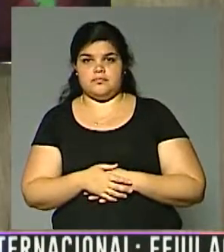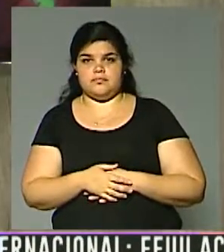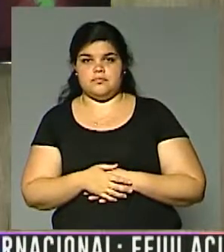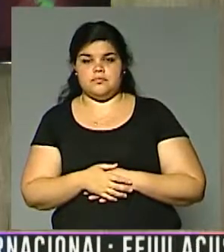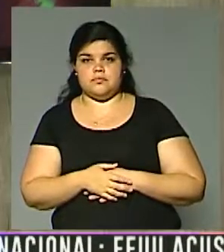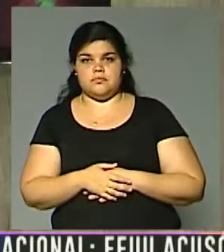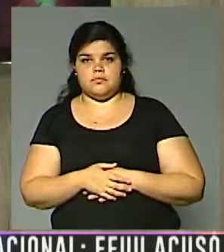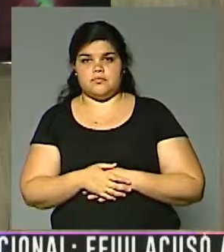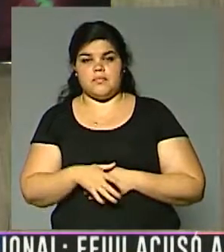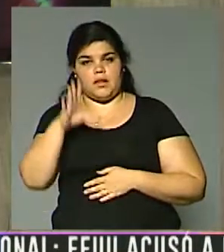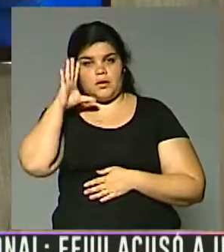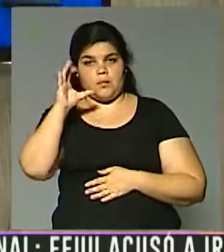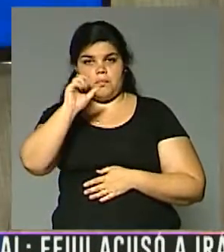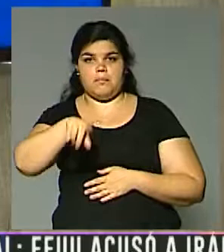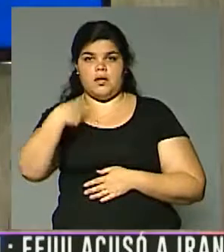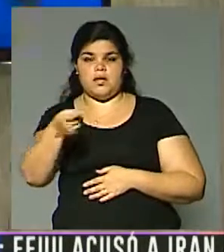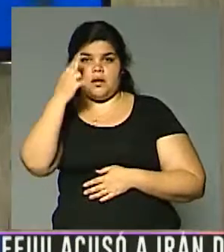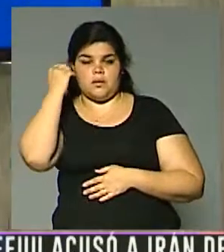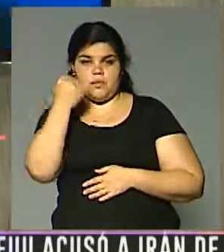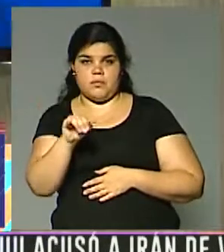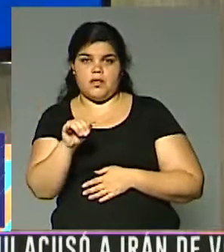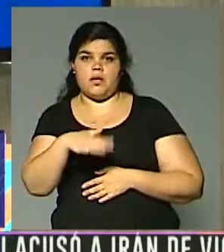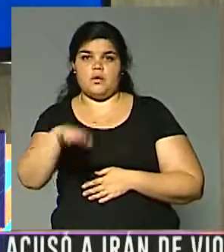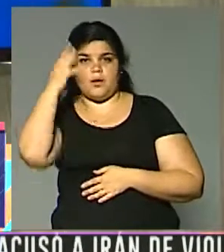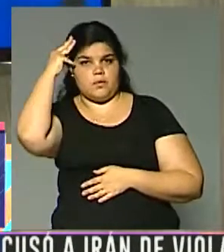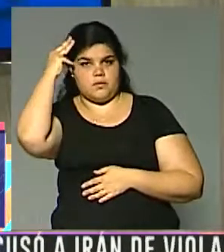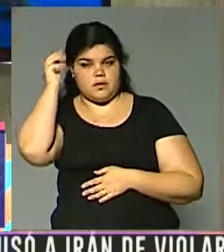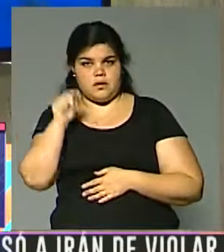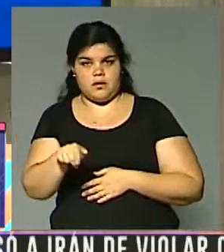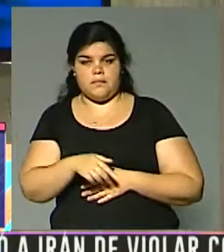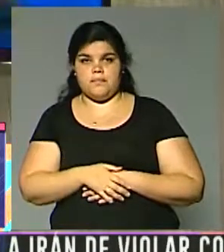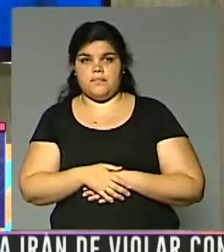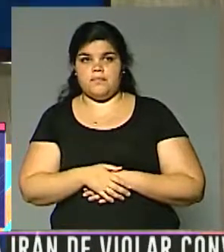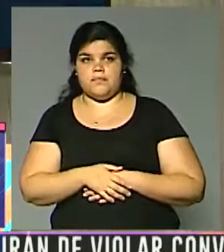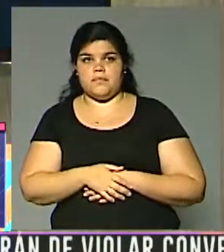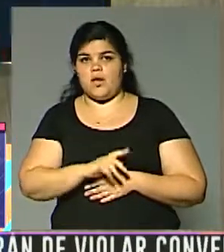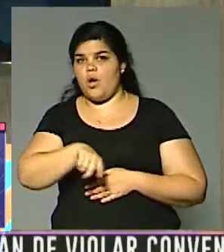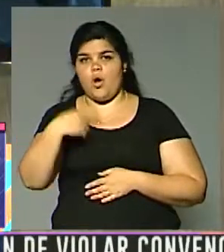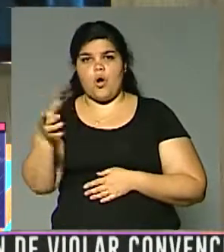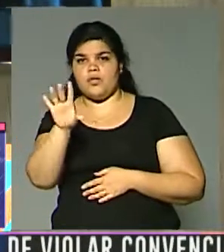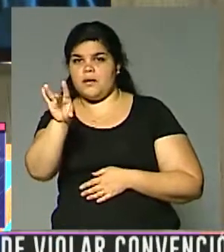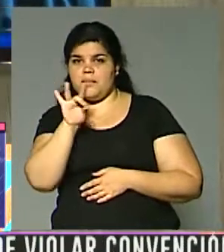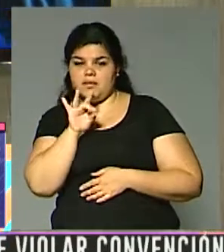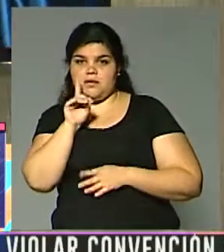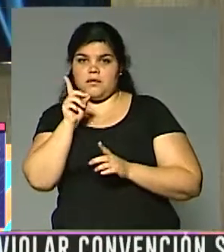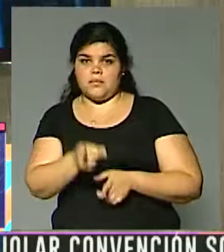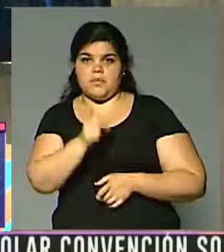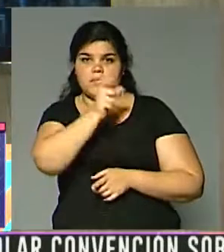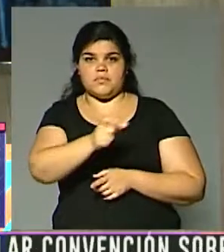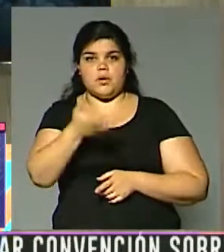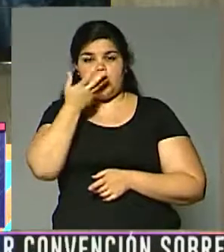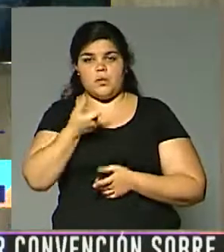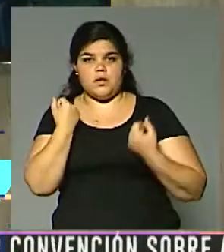explica que recuerdan mañana 21 30 en la nave universitaria ahora les tengo otra invitación para la gente que le gusta el